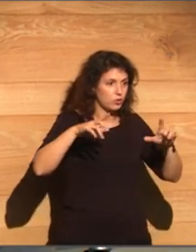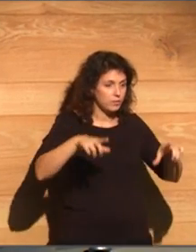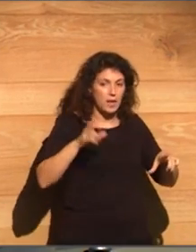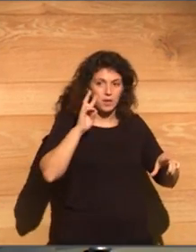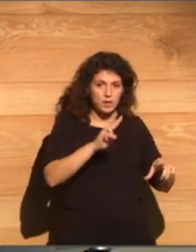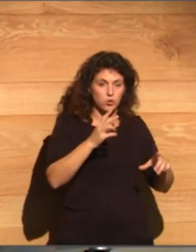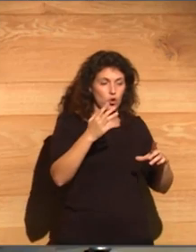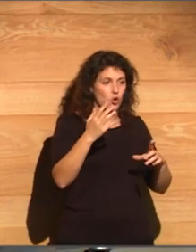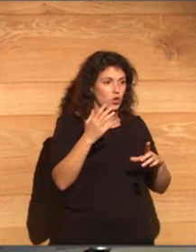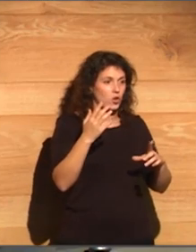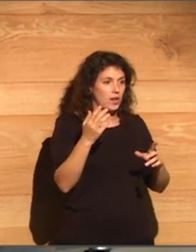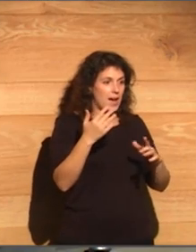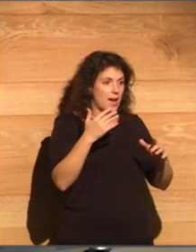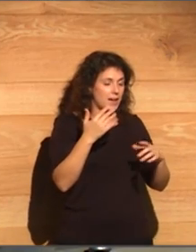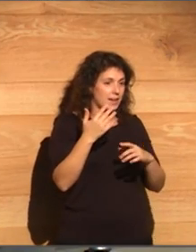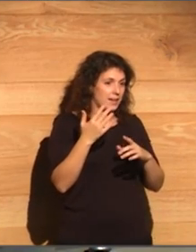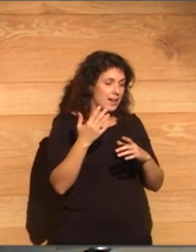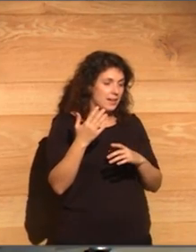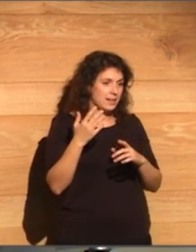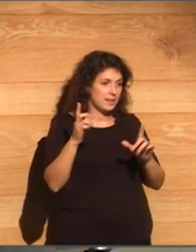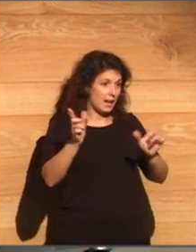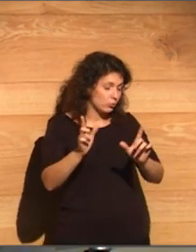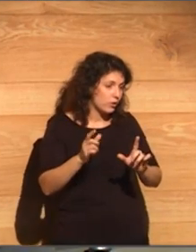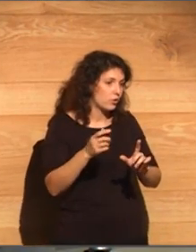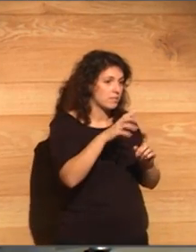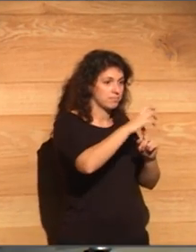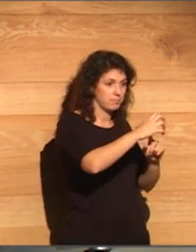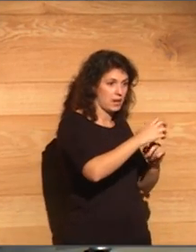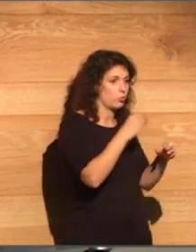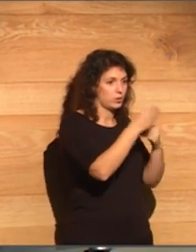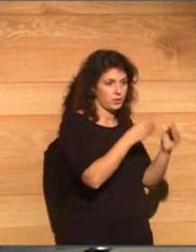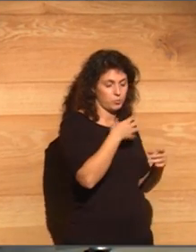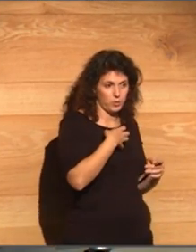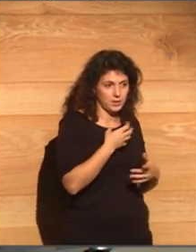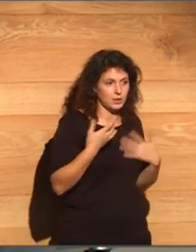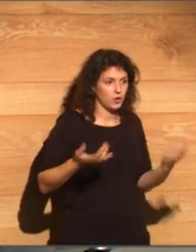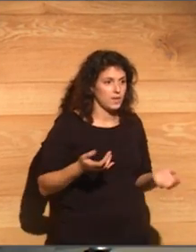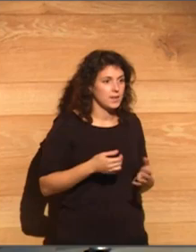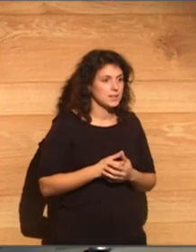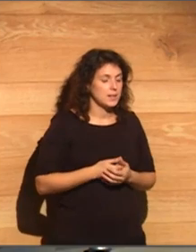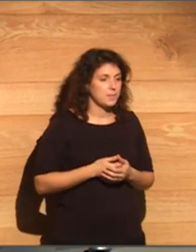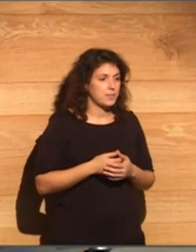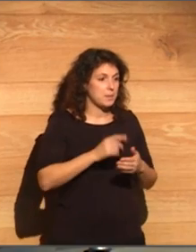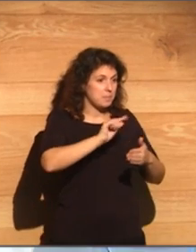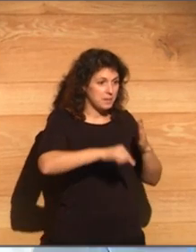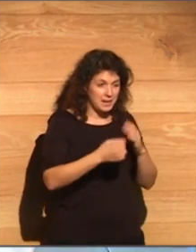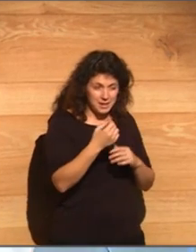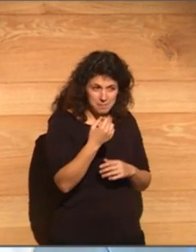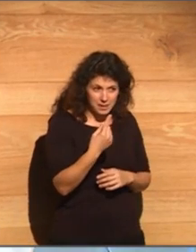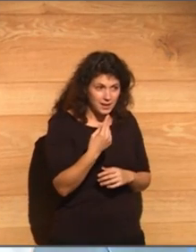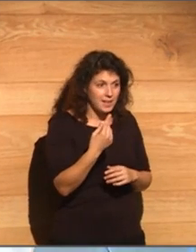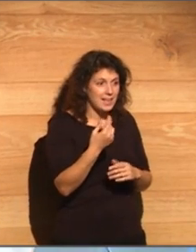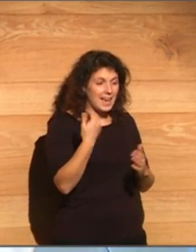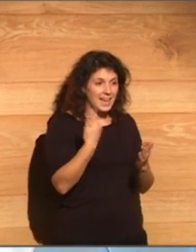estaban subiendo, claro, no estabas, subiendo los cacharritos. Claro, no estaban montándote en el barco fantasma, por ejemplo. Es el único contrato que hemos firmado en nuestra vida que te